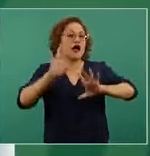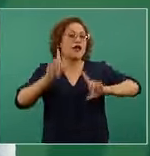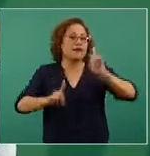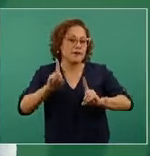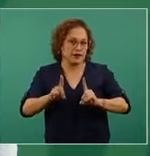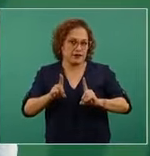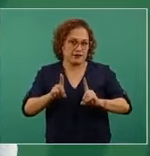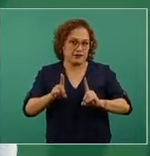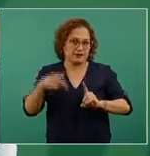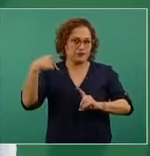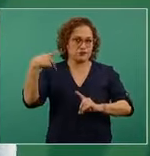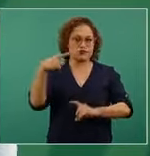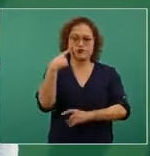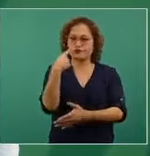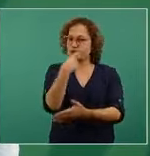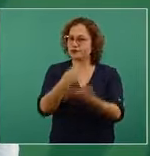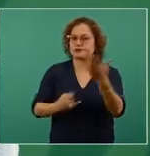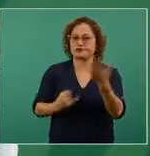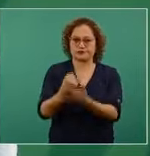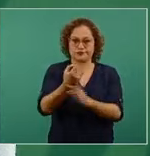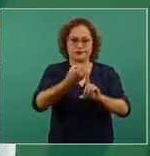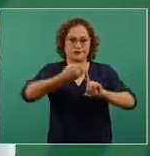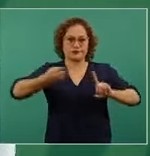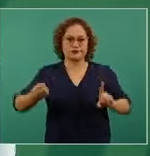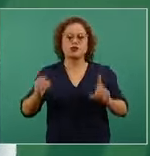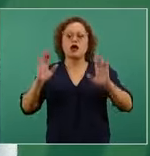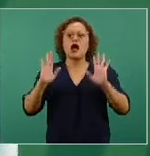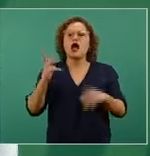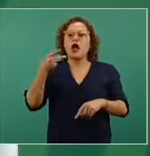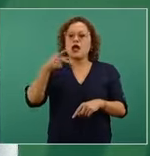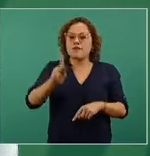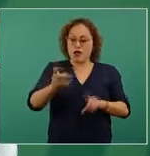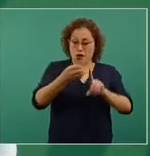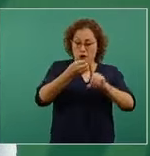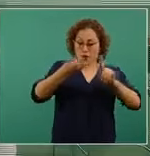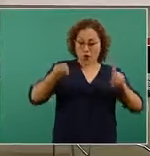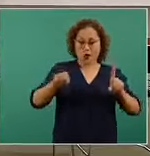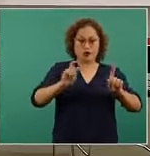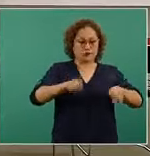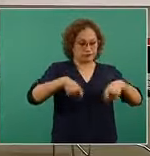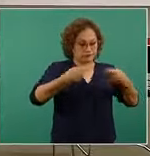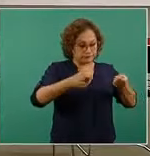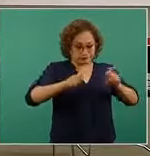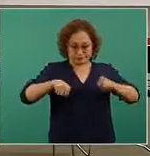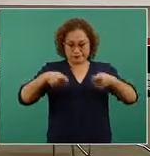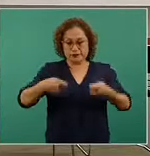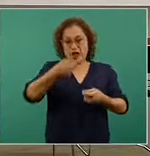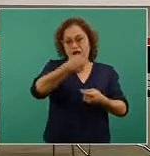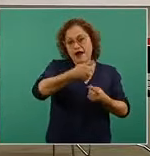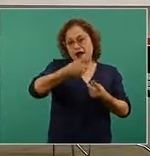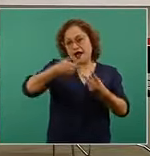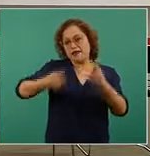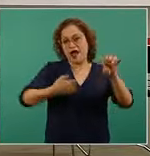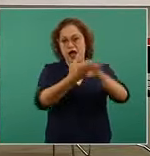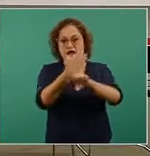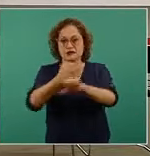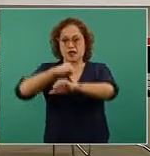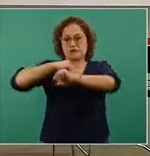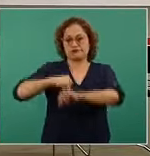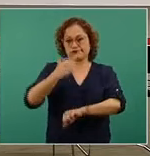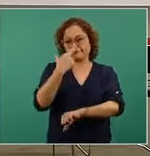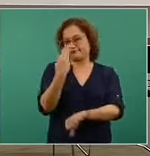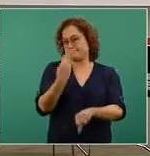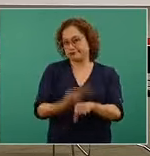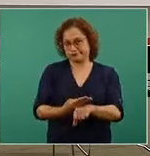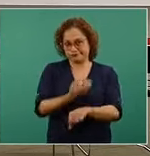pero estas actividades de la operación también se le deja en manos de la propia entidad de los propios servicios de